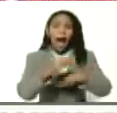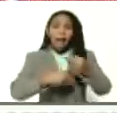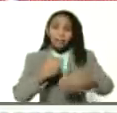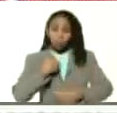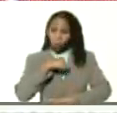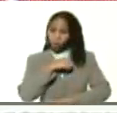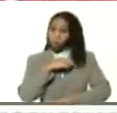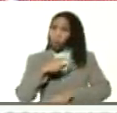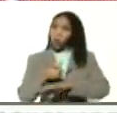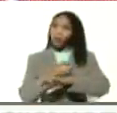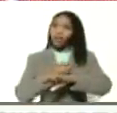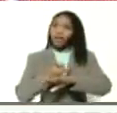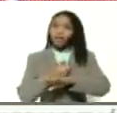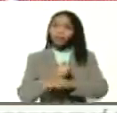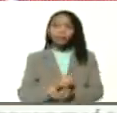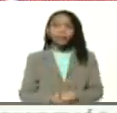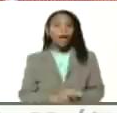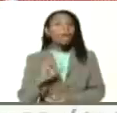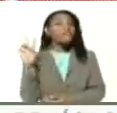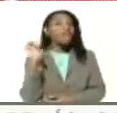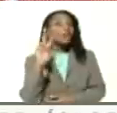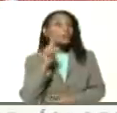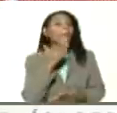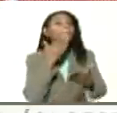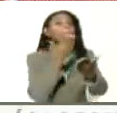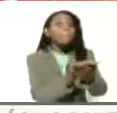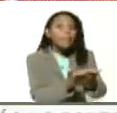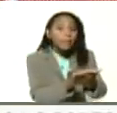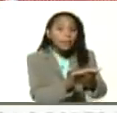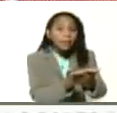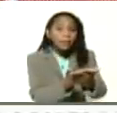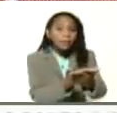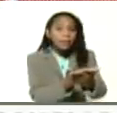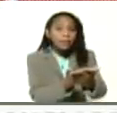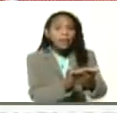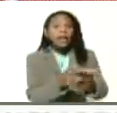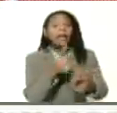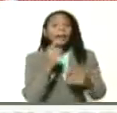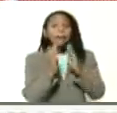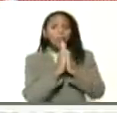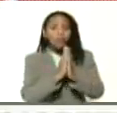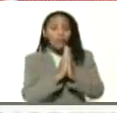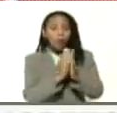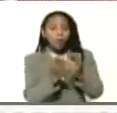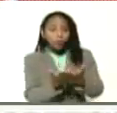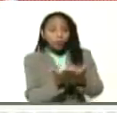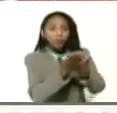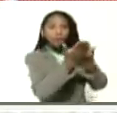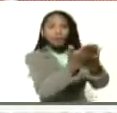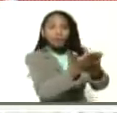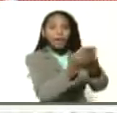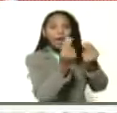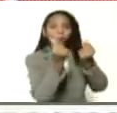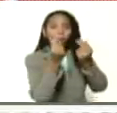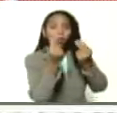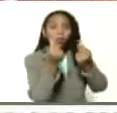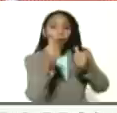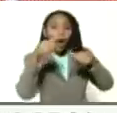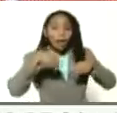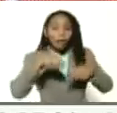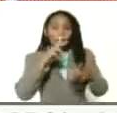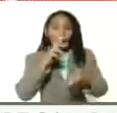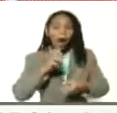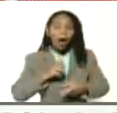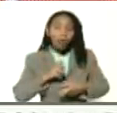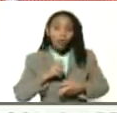gobierno. Venezuela le pide al PNUD que reciba recursos que están en estos bancos